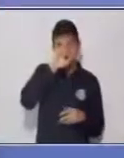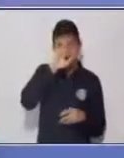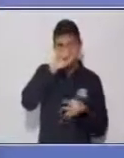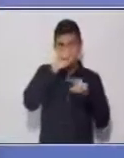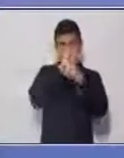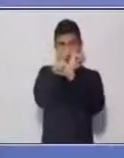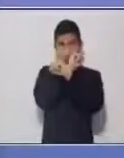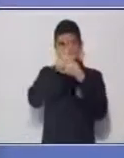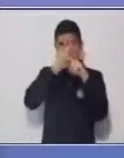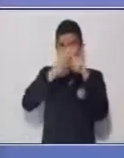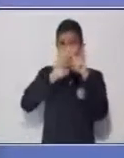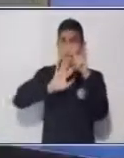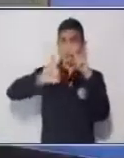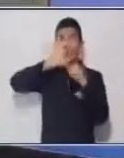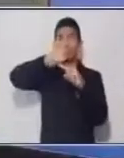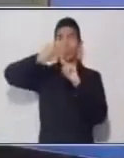c.